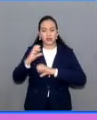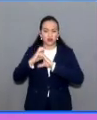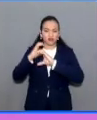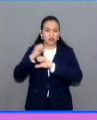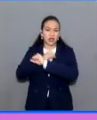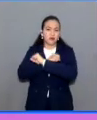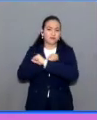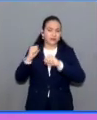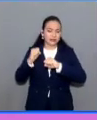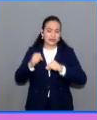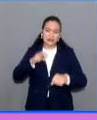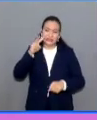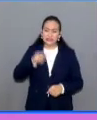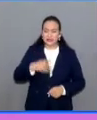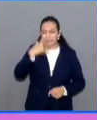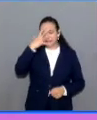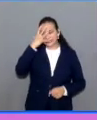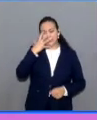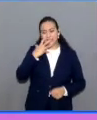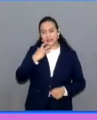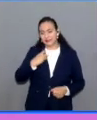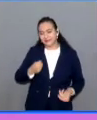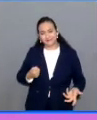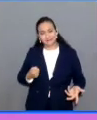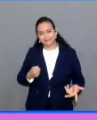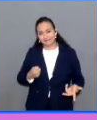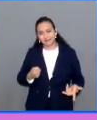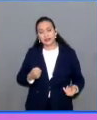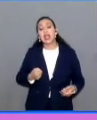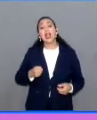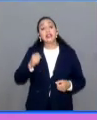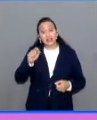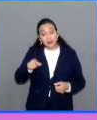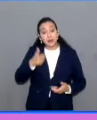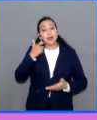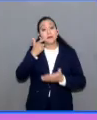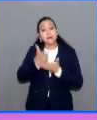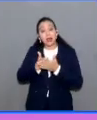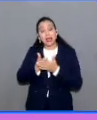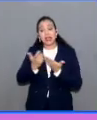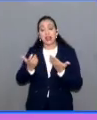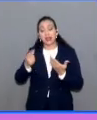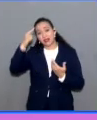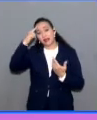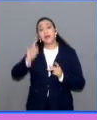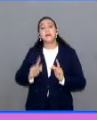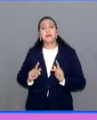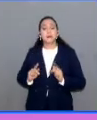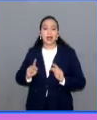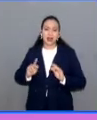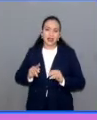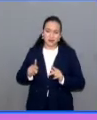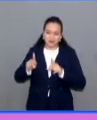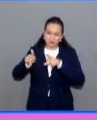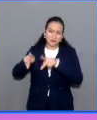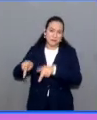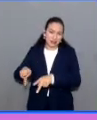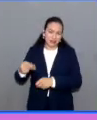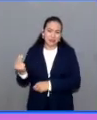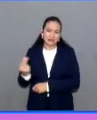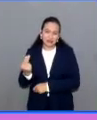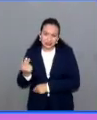Lamentablemente, apoyo para servicios funerarios, quienes lo requieran, y